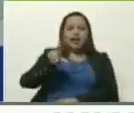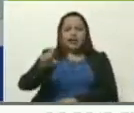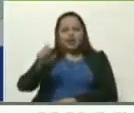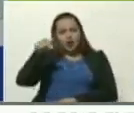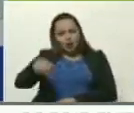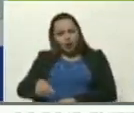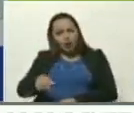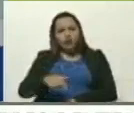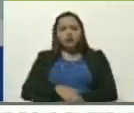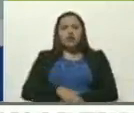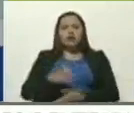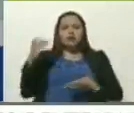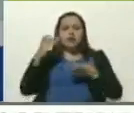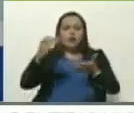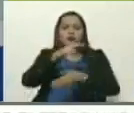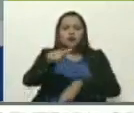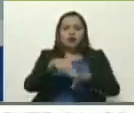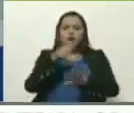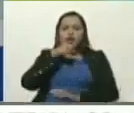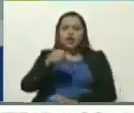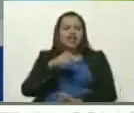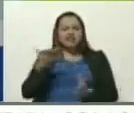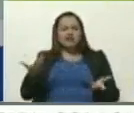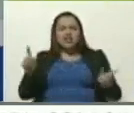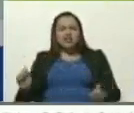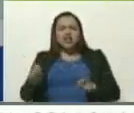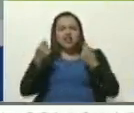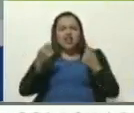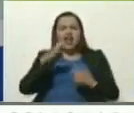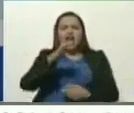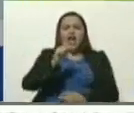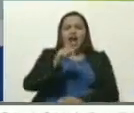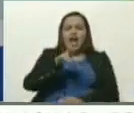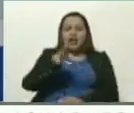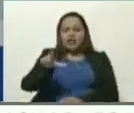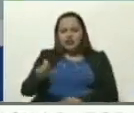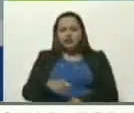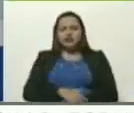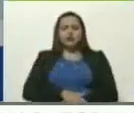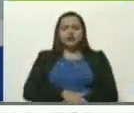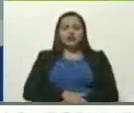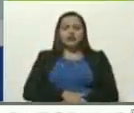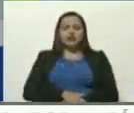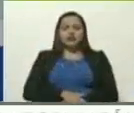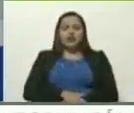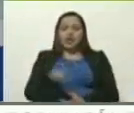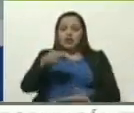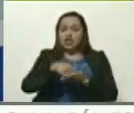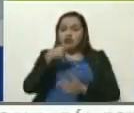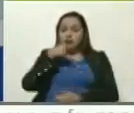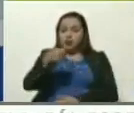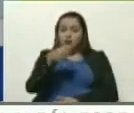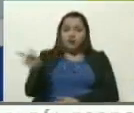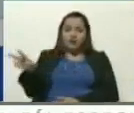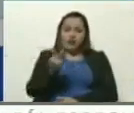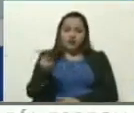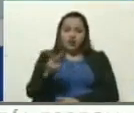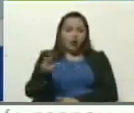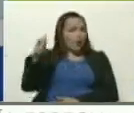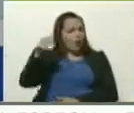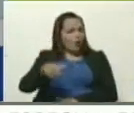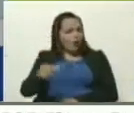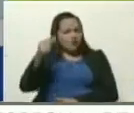Premio Nacional de Periodismo. ¿Qué rescatar de Earle Herrera, del legado de Earle Herrera dentro del periodismo venezolano para hoy en